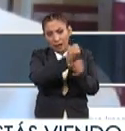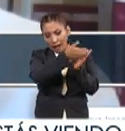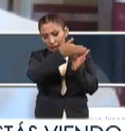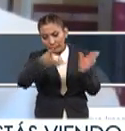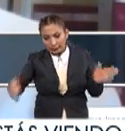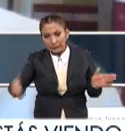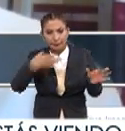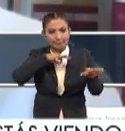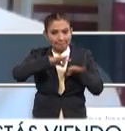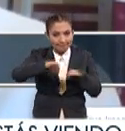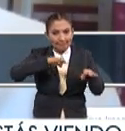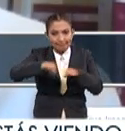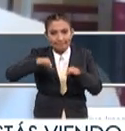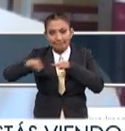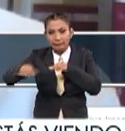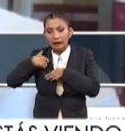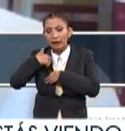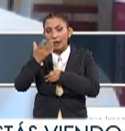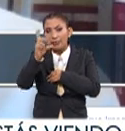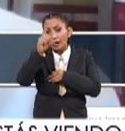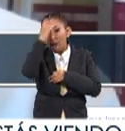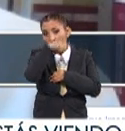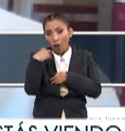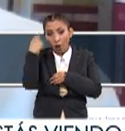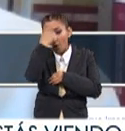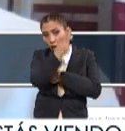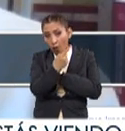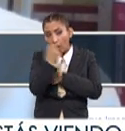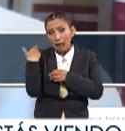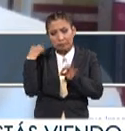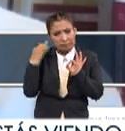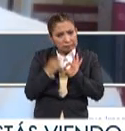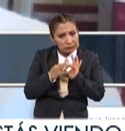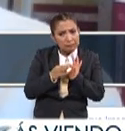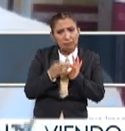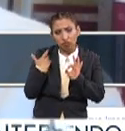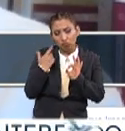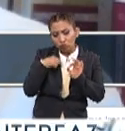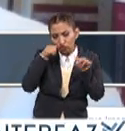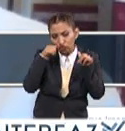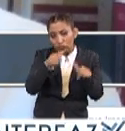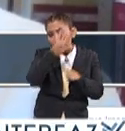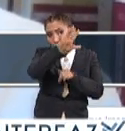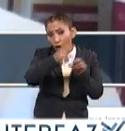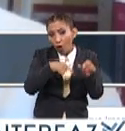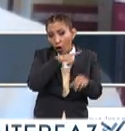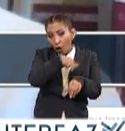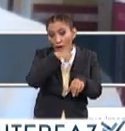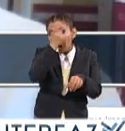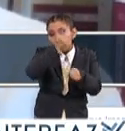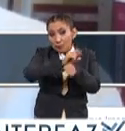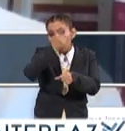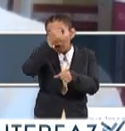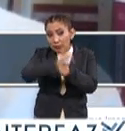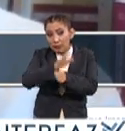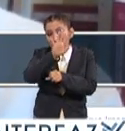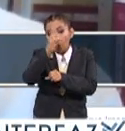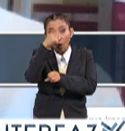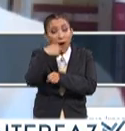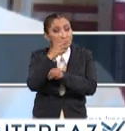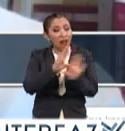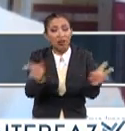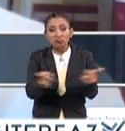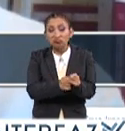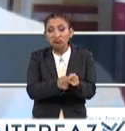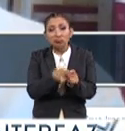Son 6 semanas de trabajo, son 30 horas efectivas. Le estamos dedicando 5 horas por semana a